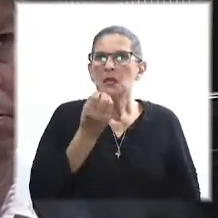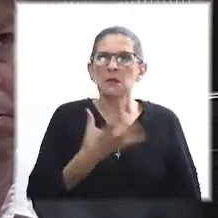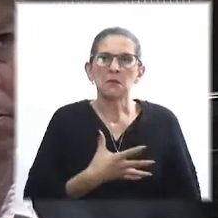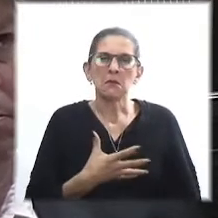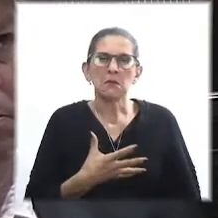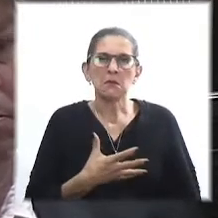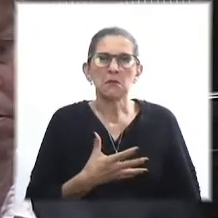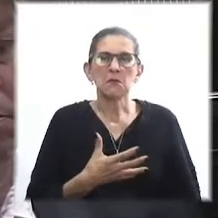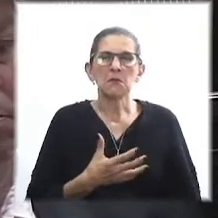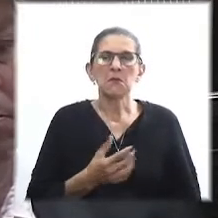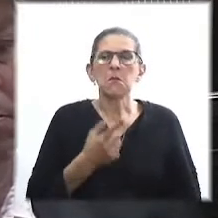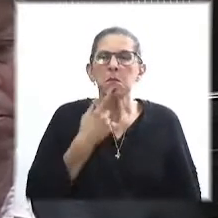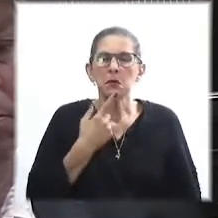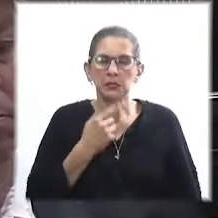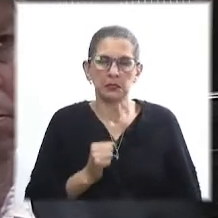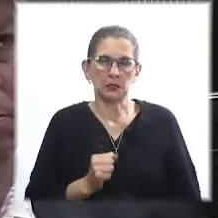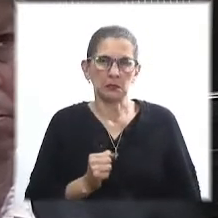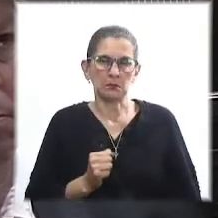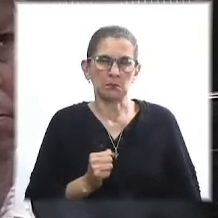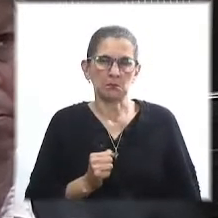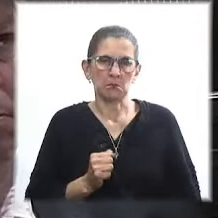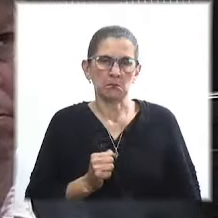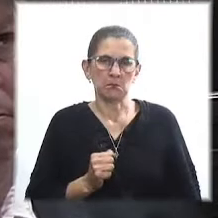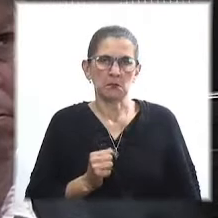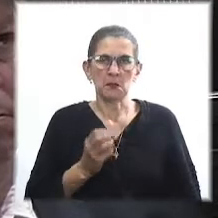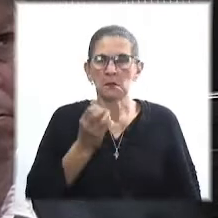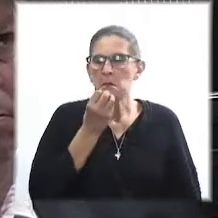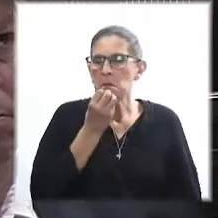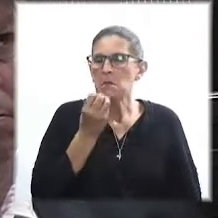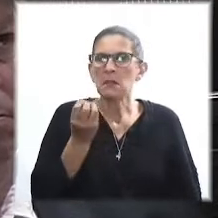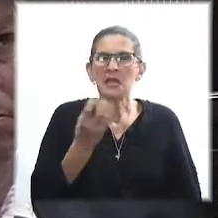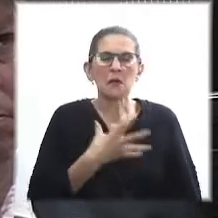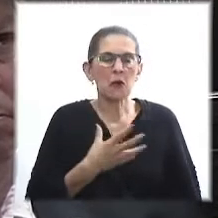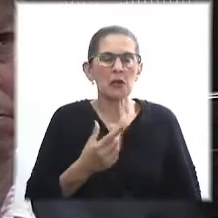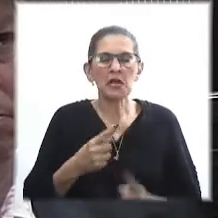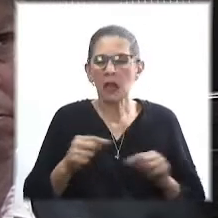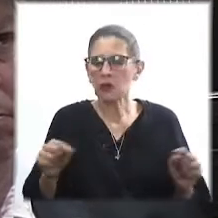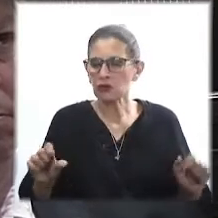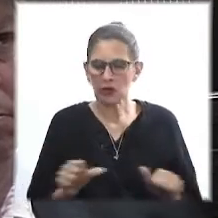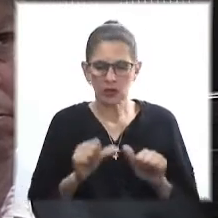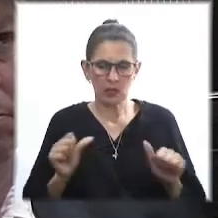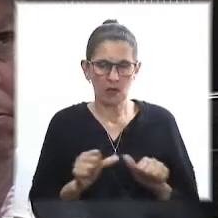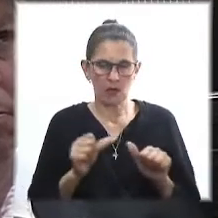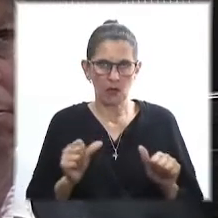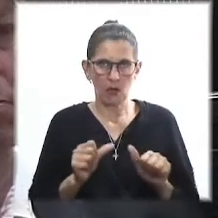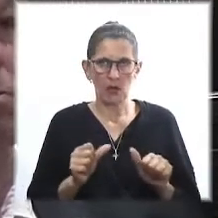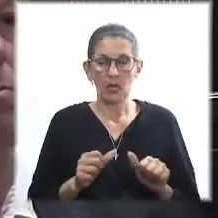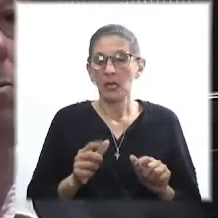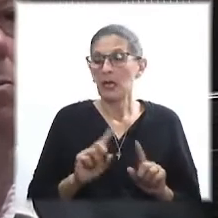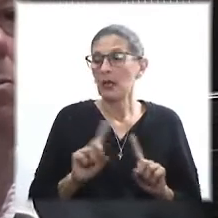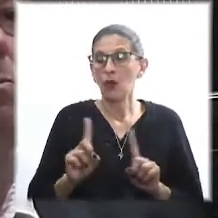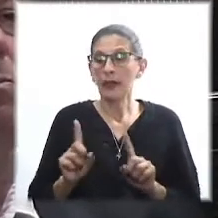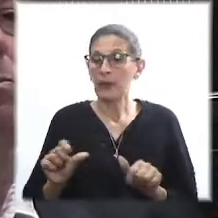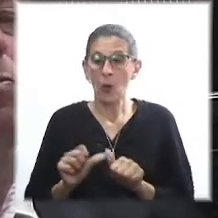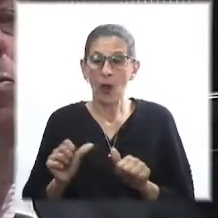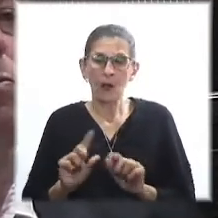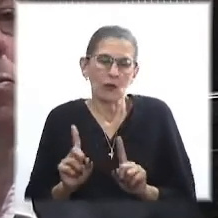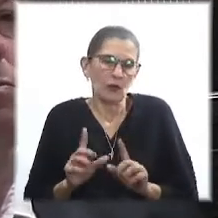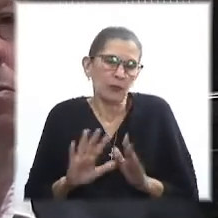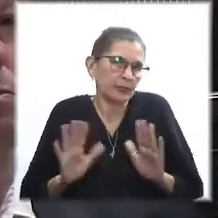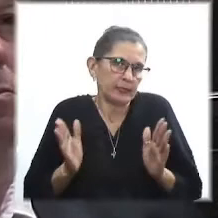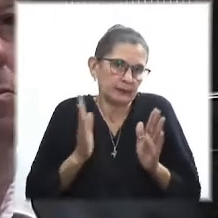mejor político, mejor en lo que hago, y en lo que no hago no porque